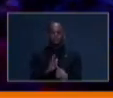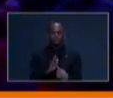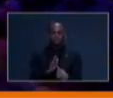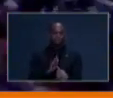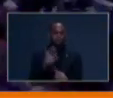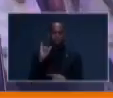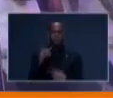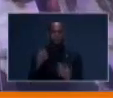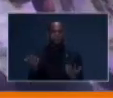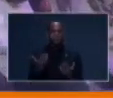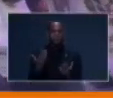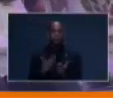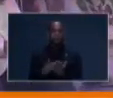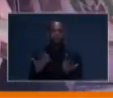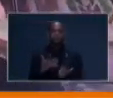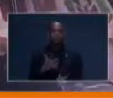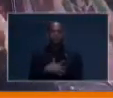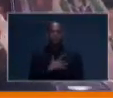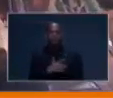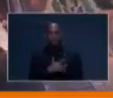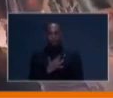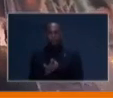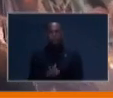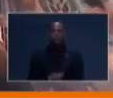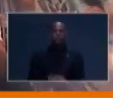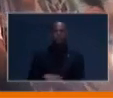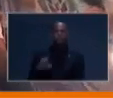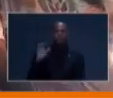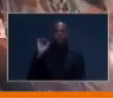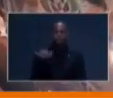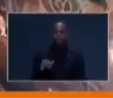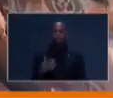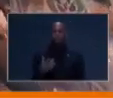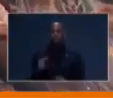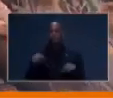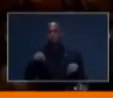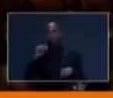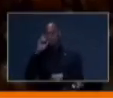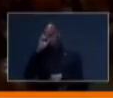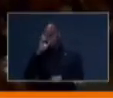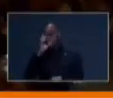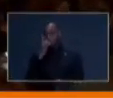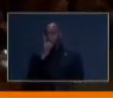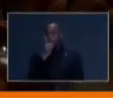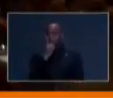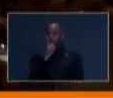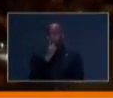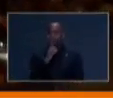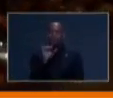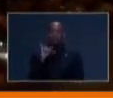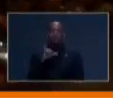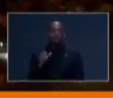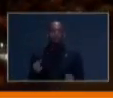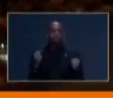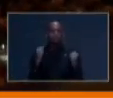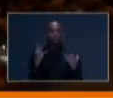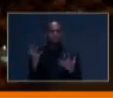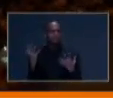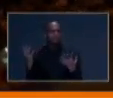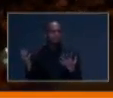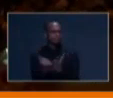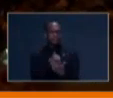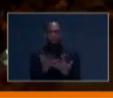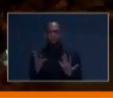olímpicos caramba si usted va a presentar un proyecto que usted se supone que es suyo lo primero que tiene que conocerlo